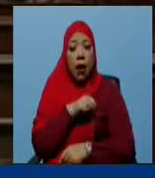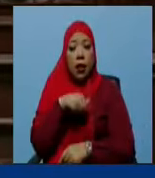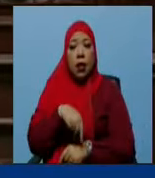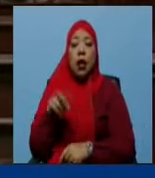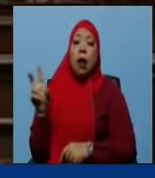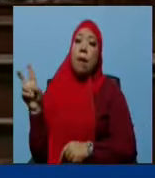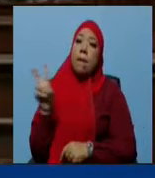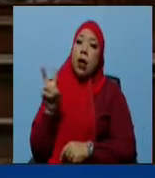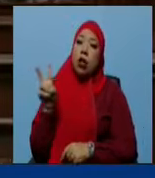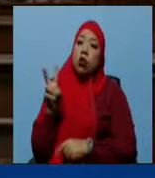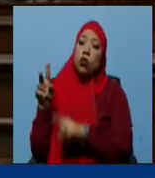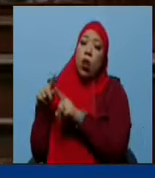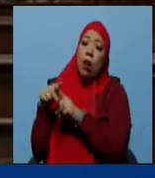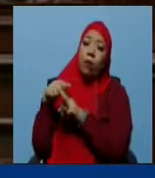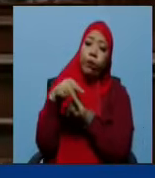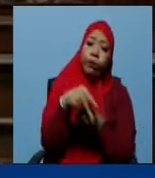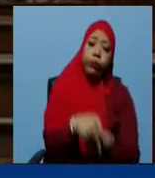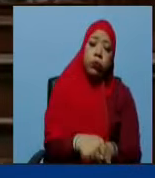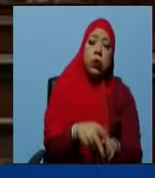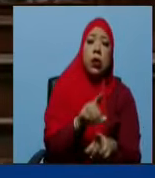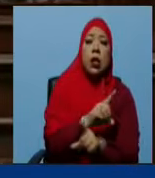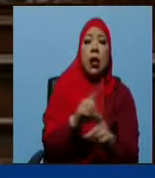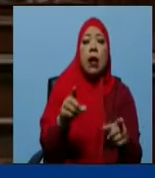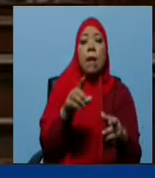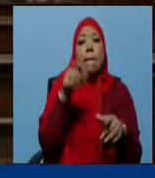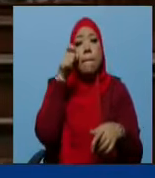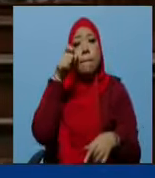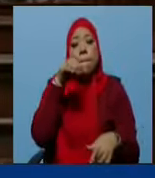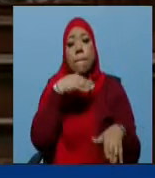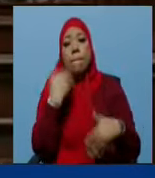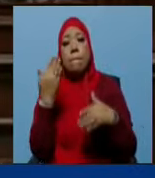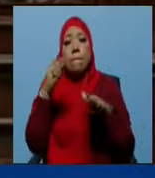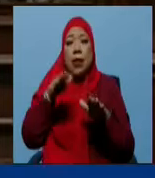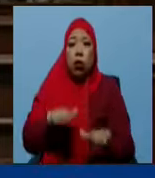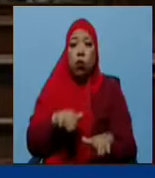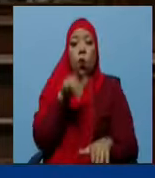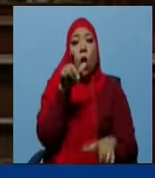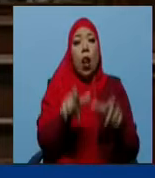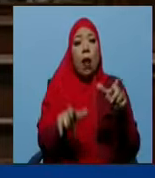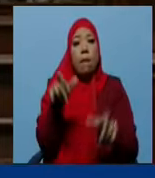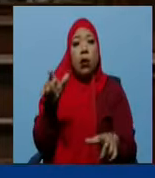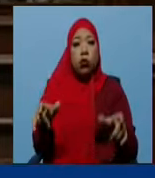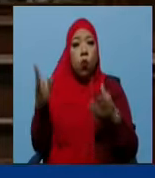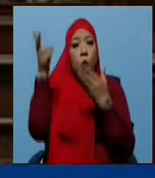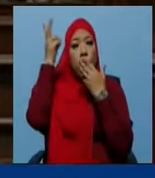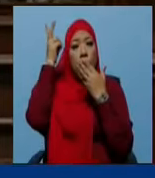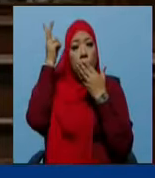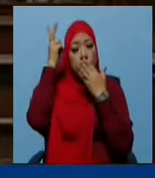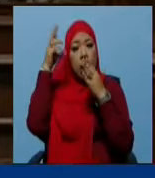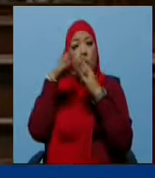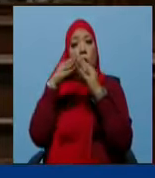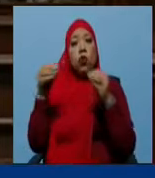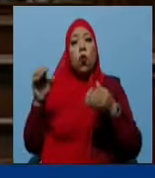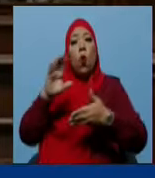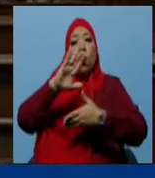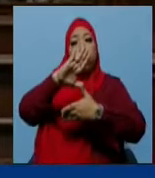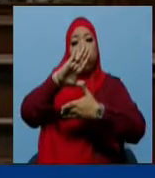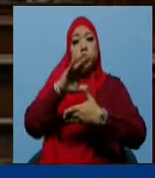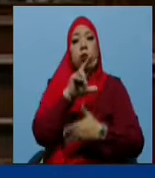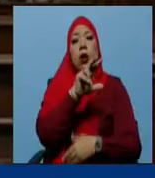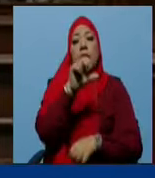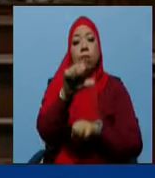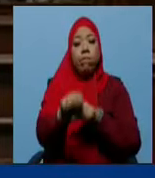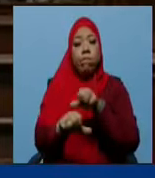represivo, autoritario, genocida, que dominó a toda la América durante